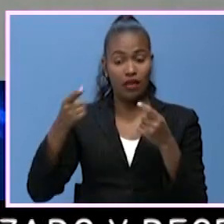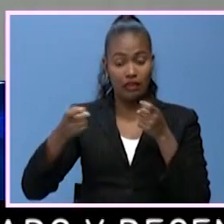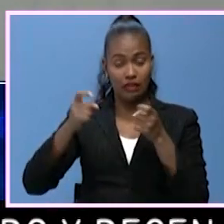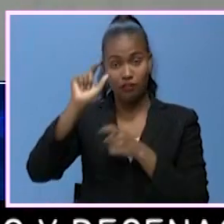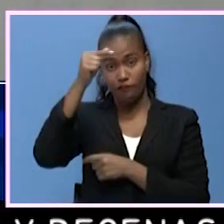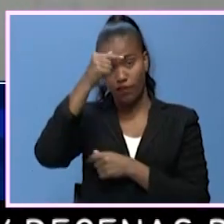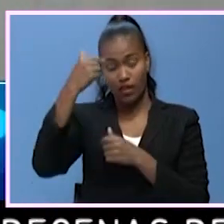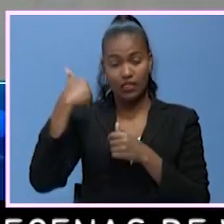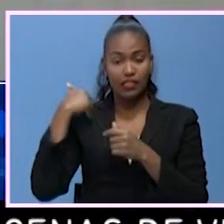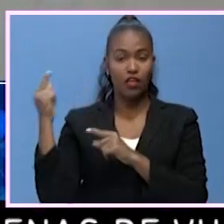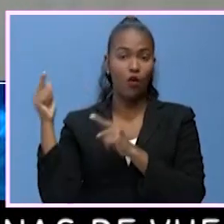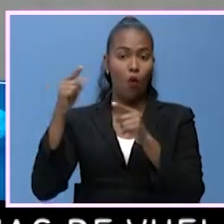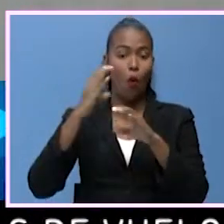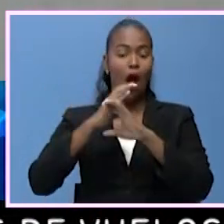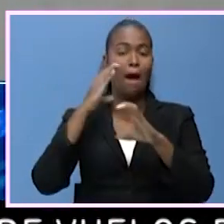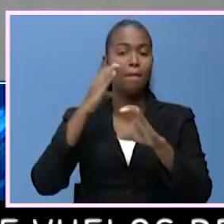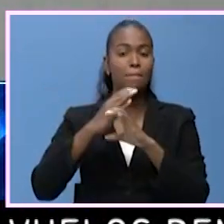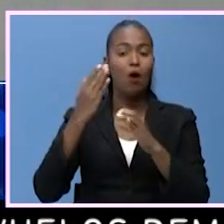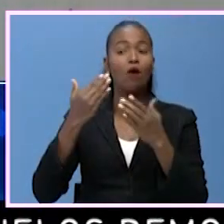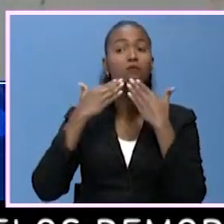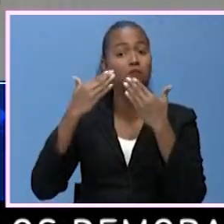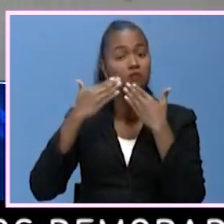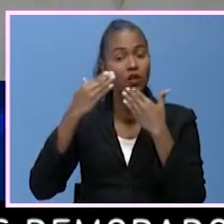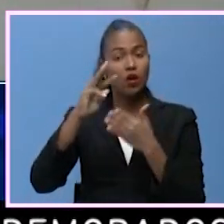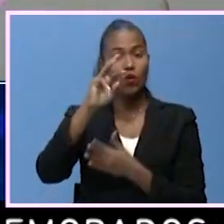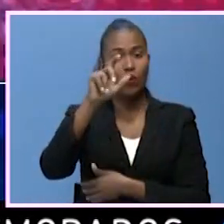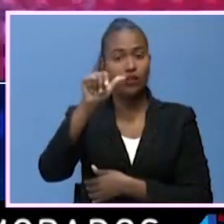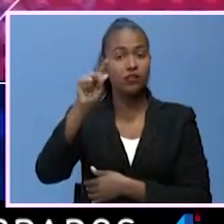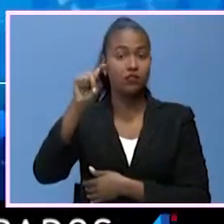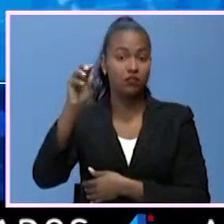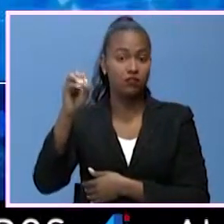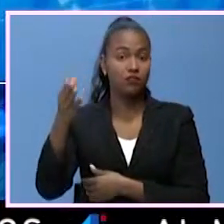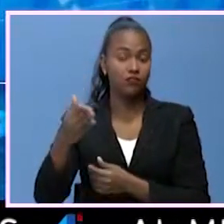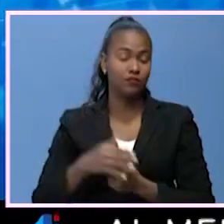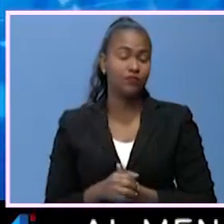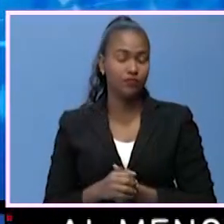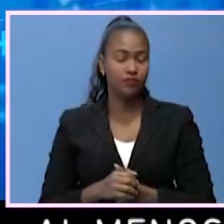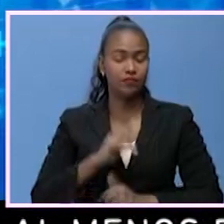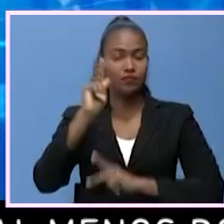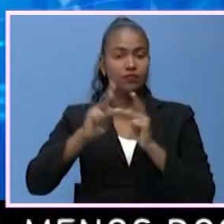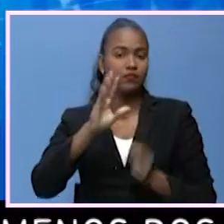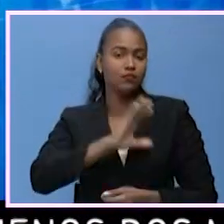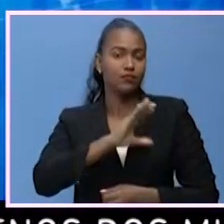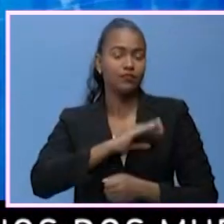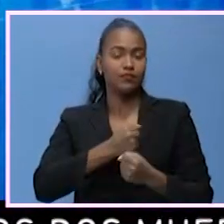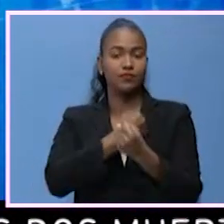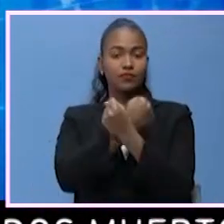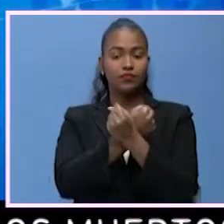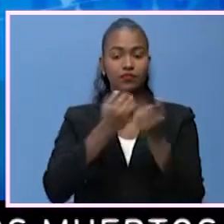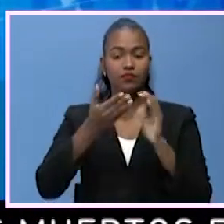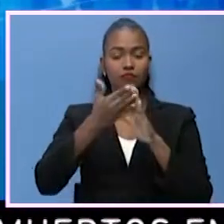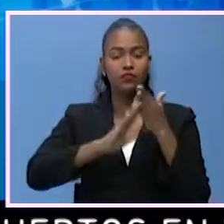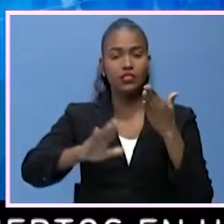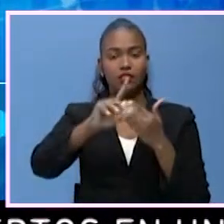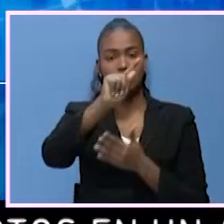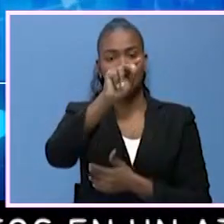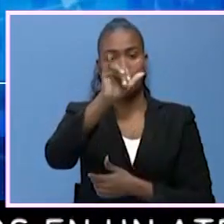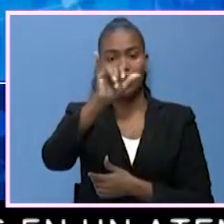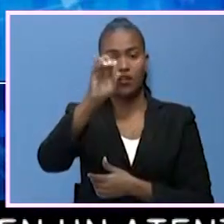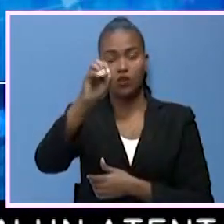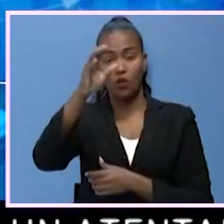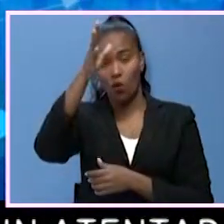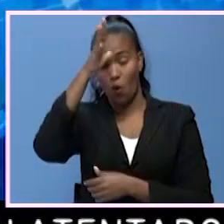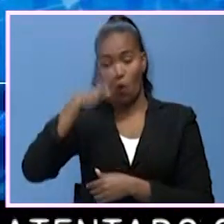que vino un camión subsanador y le dimos muchas gracias a Wellington Arnau. Agentes policiales apresaron en el municipio de Tamayo al